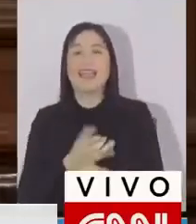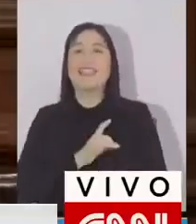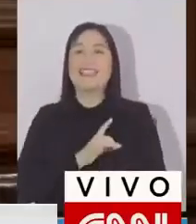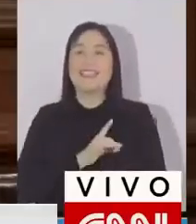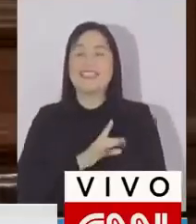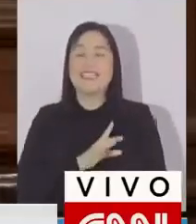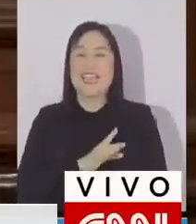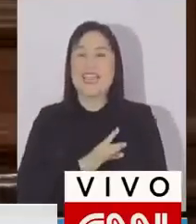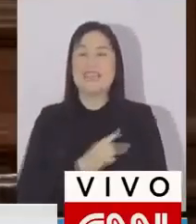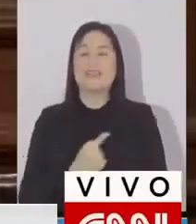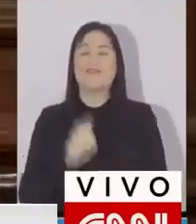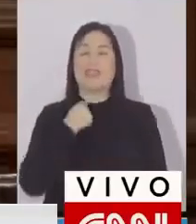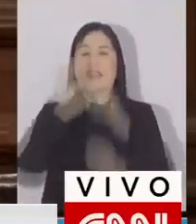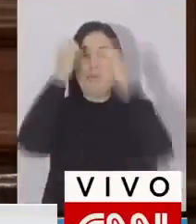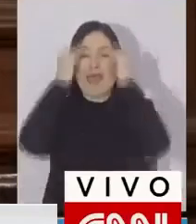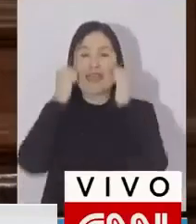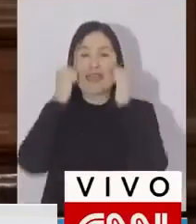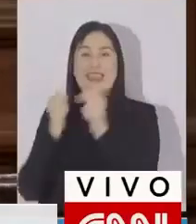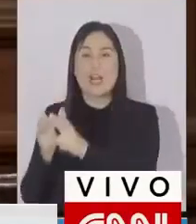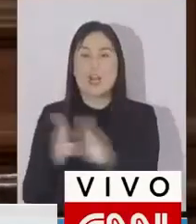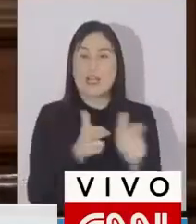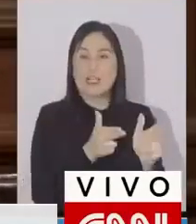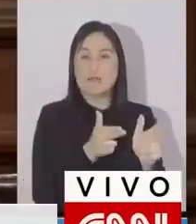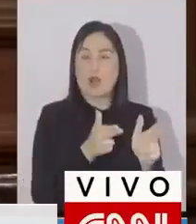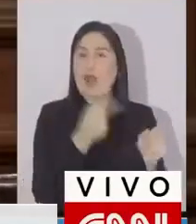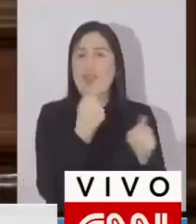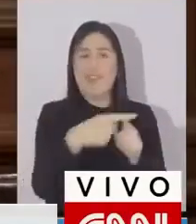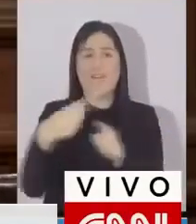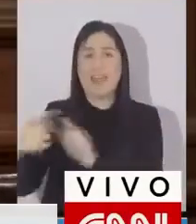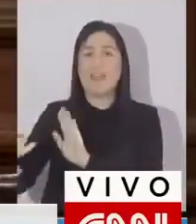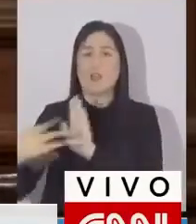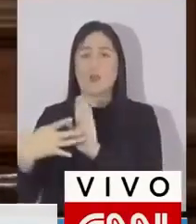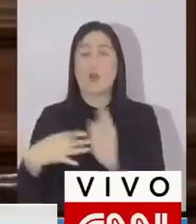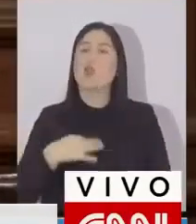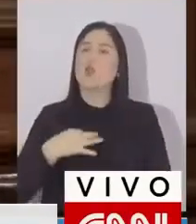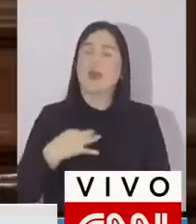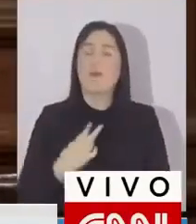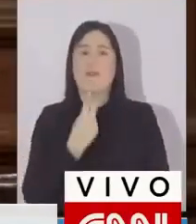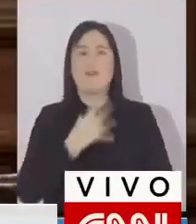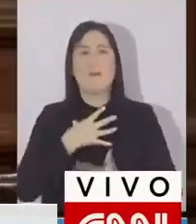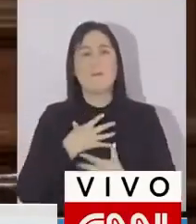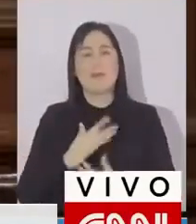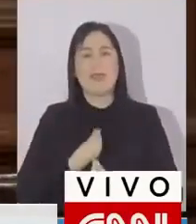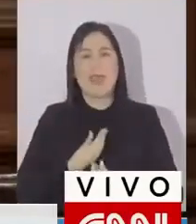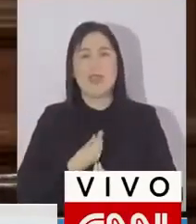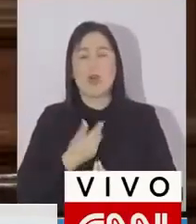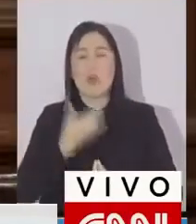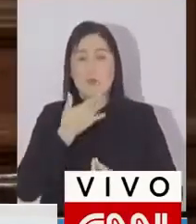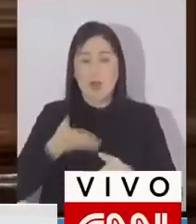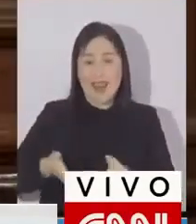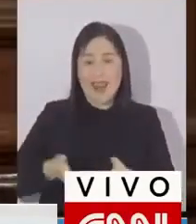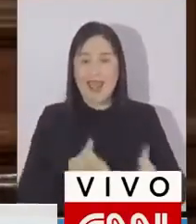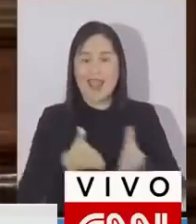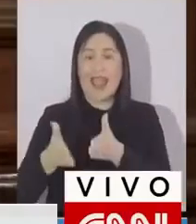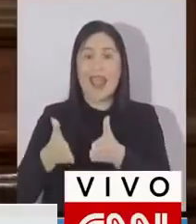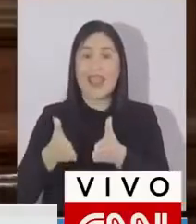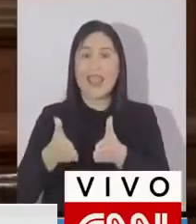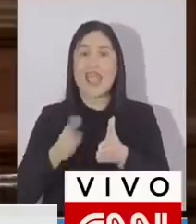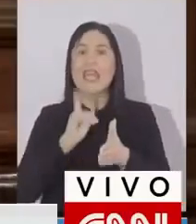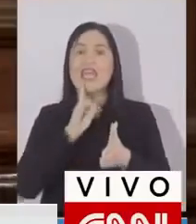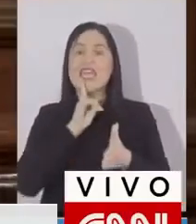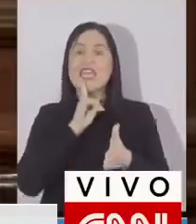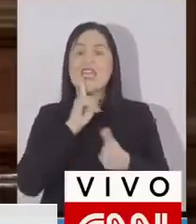que son Víctimas de distintos delitos ciudadanos que viven con miedo porque sus calles y barrios están dominadas por las drogas